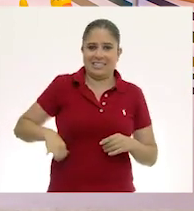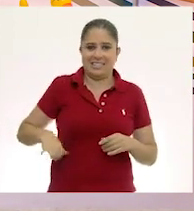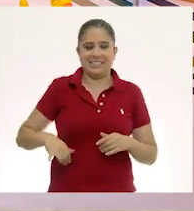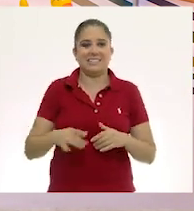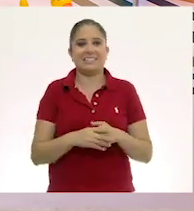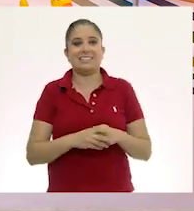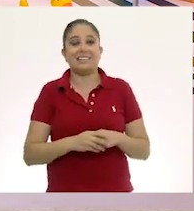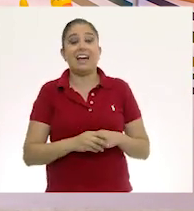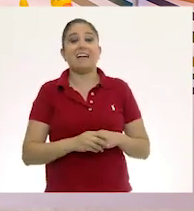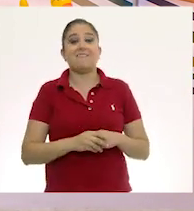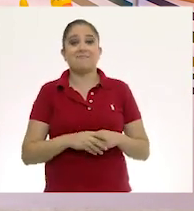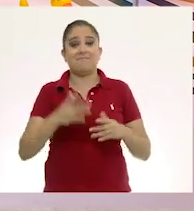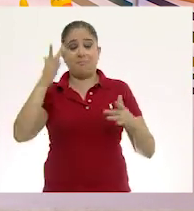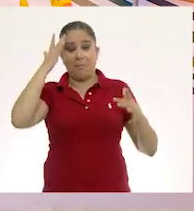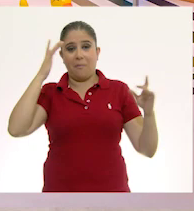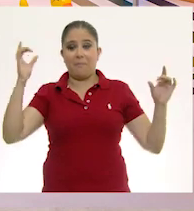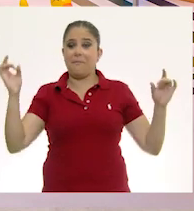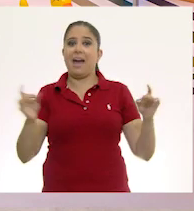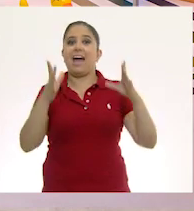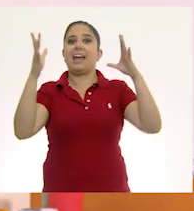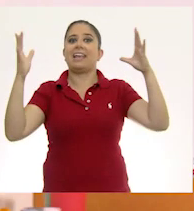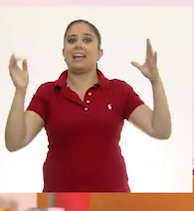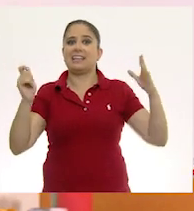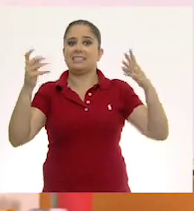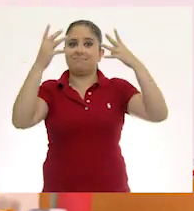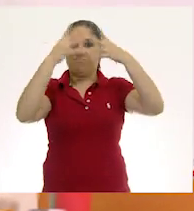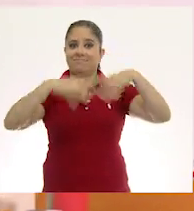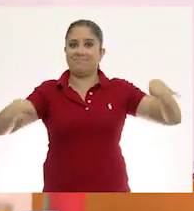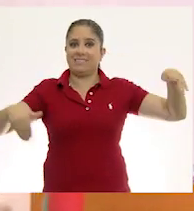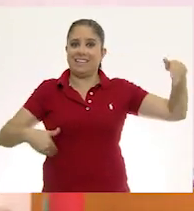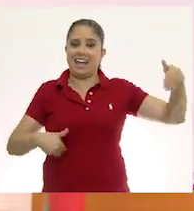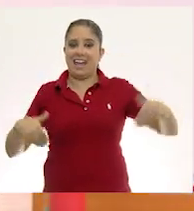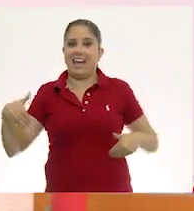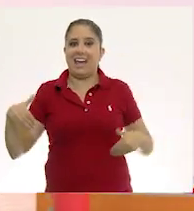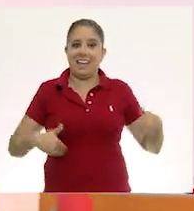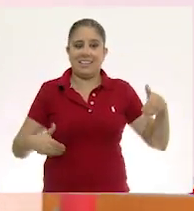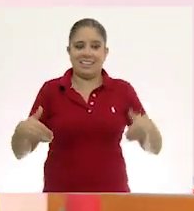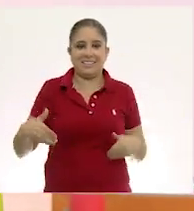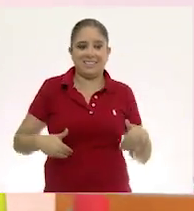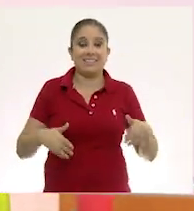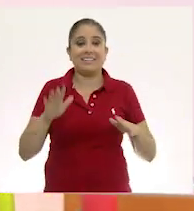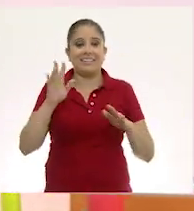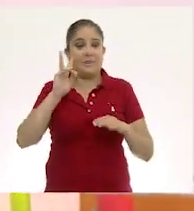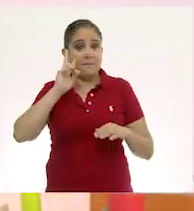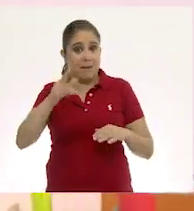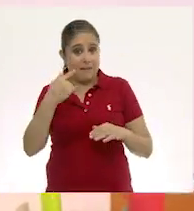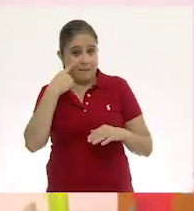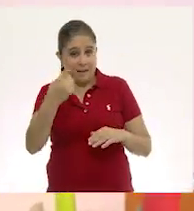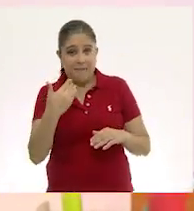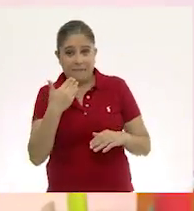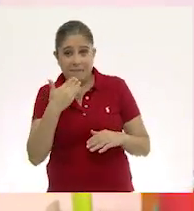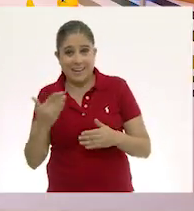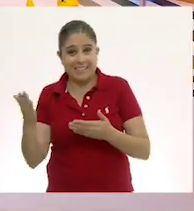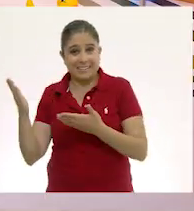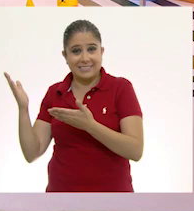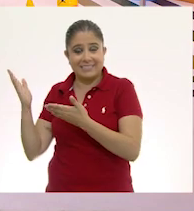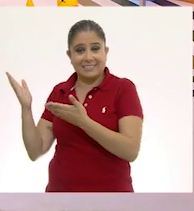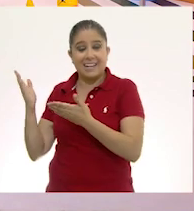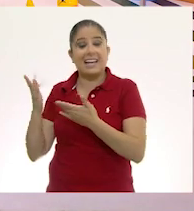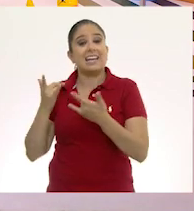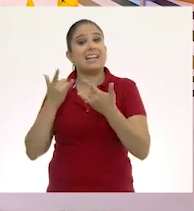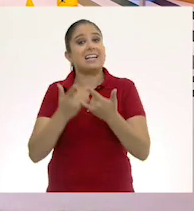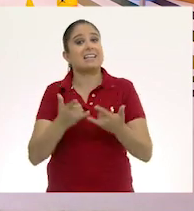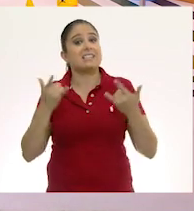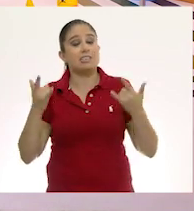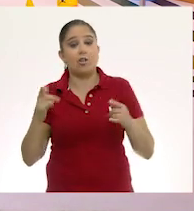del teatro. Sana distancia. Por favor. Sana distancia. Esa es todavía. Muy bien. Fíjense bien, esta es la historia